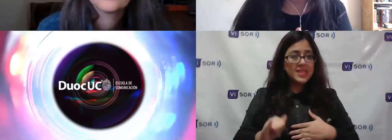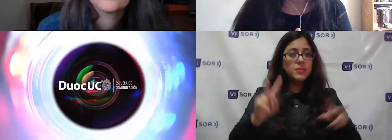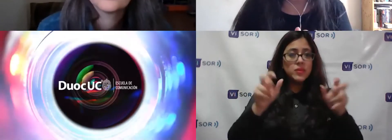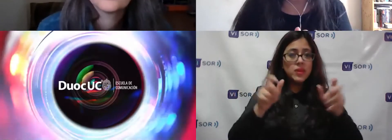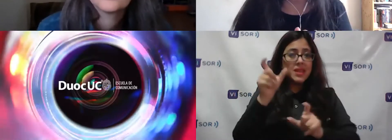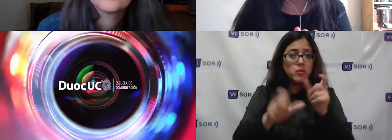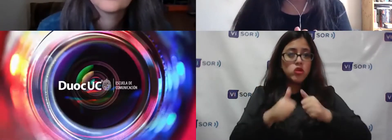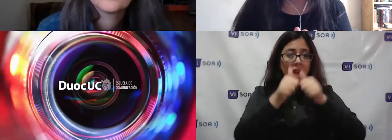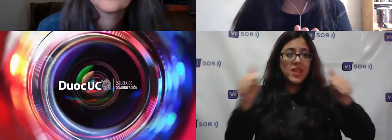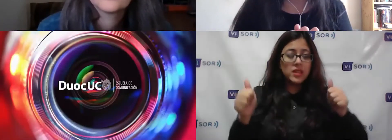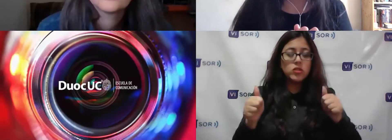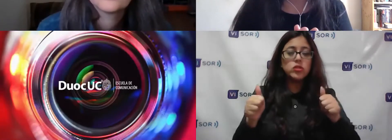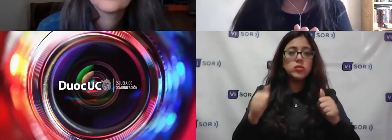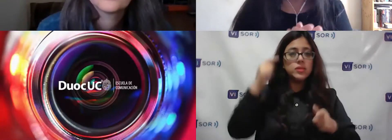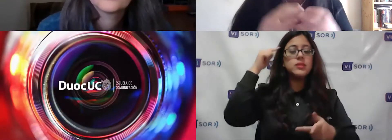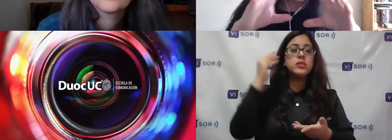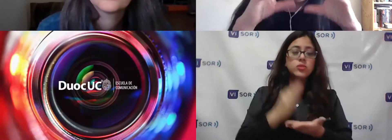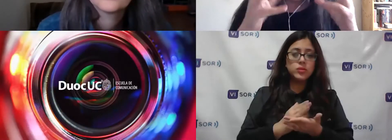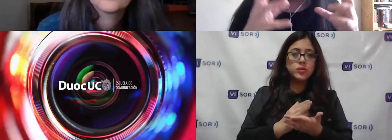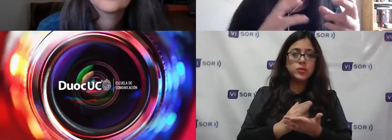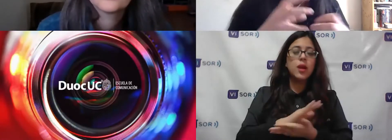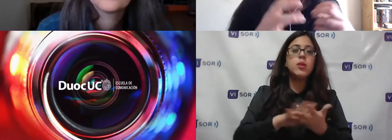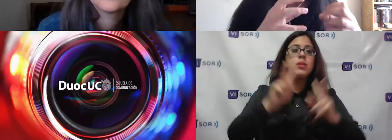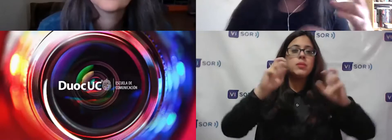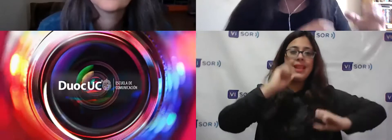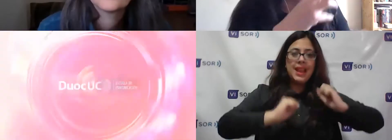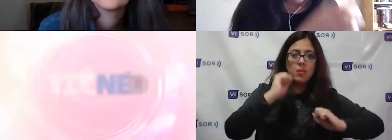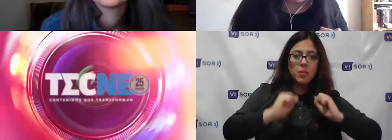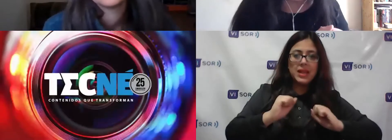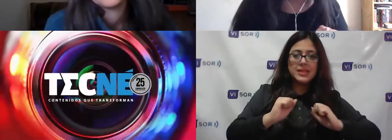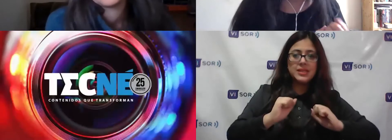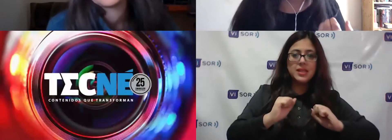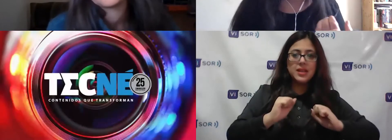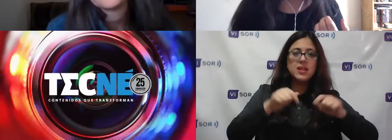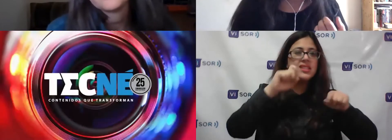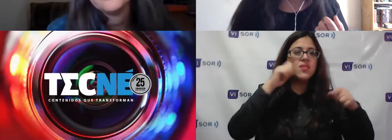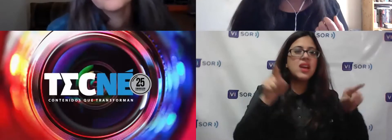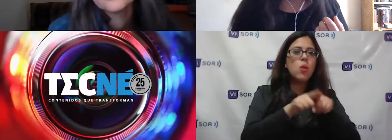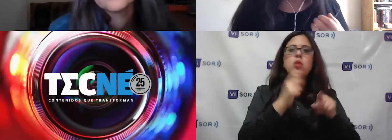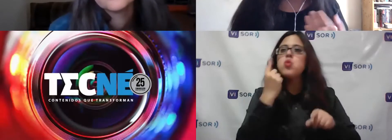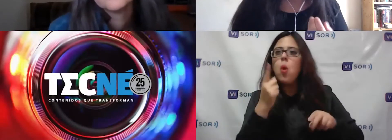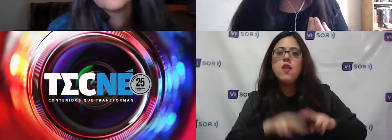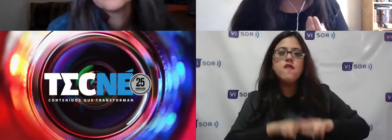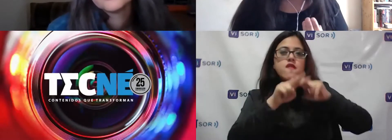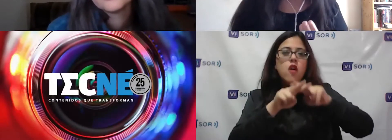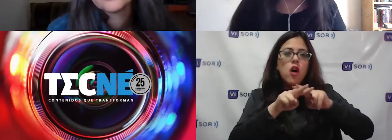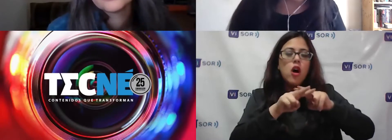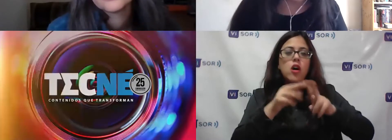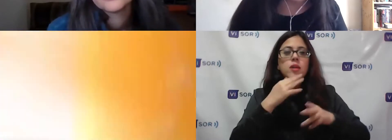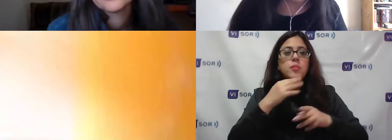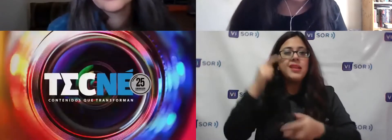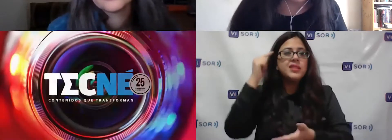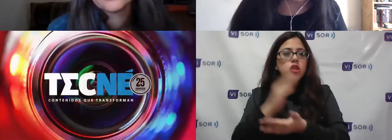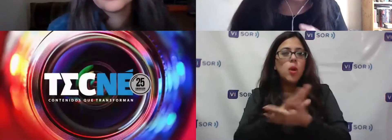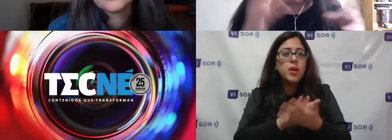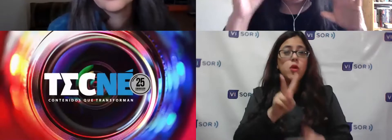decisiones tanto de industria por así decirlo con ellos buscan qué fondo aplicamos decisiones como tú estás serán 20